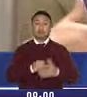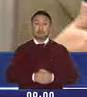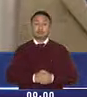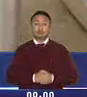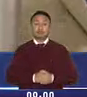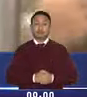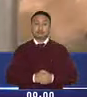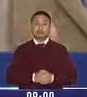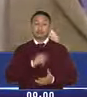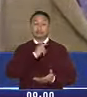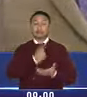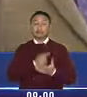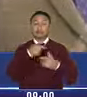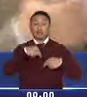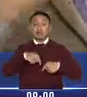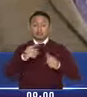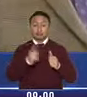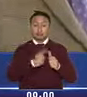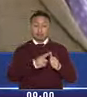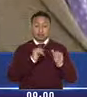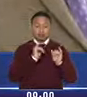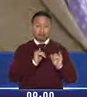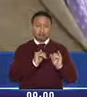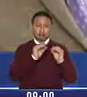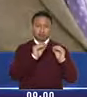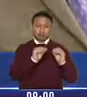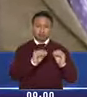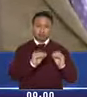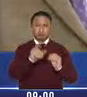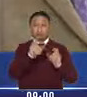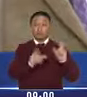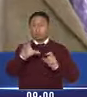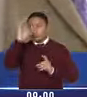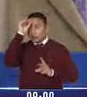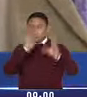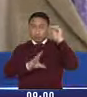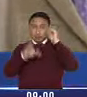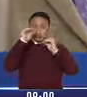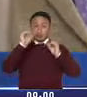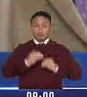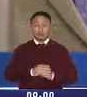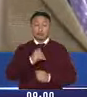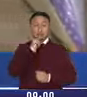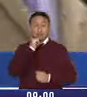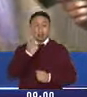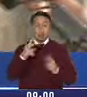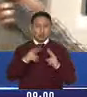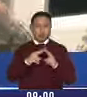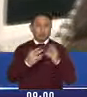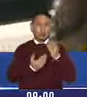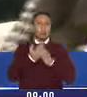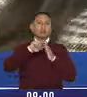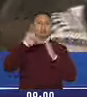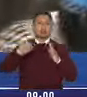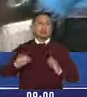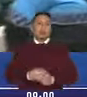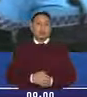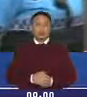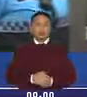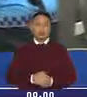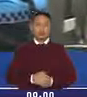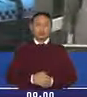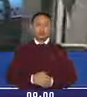este es un periodo de inducción, es un periodo donde los ciudadanos van aprendiendo y hay mucho, claro, por ir conociendo de un sistema absolutamente